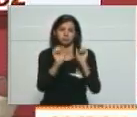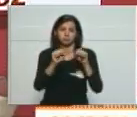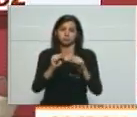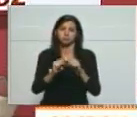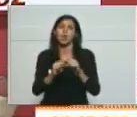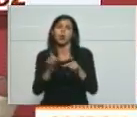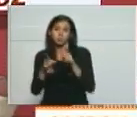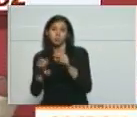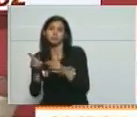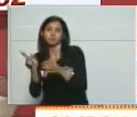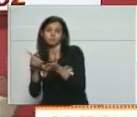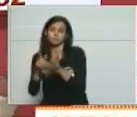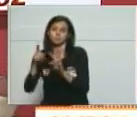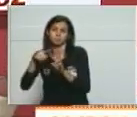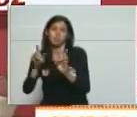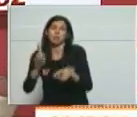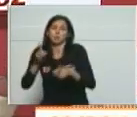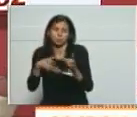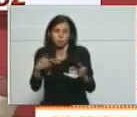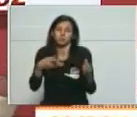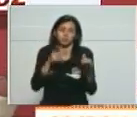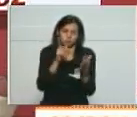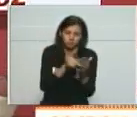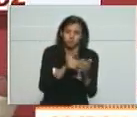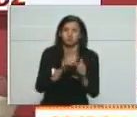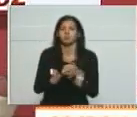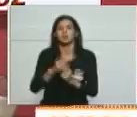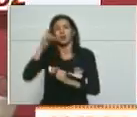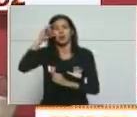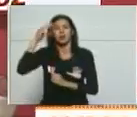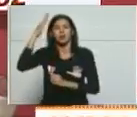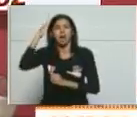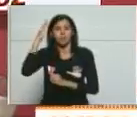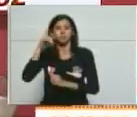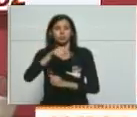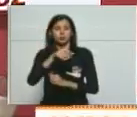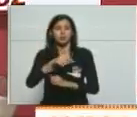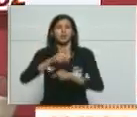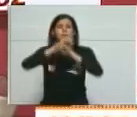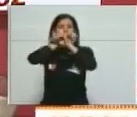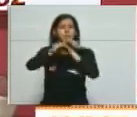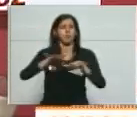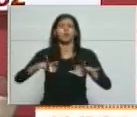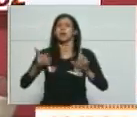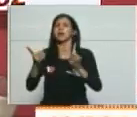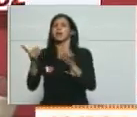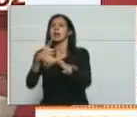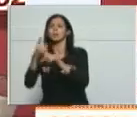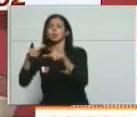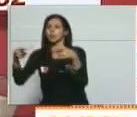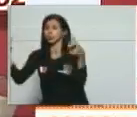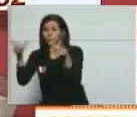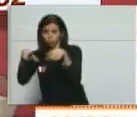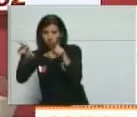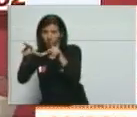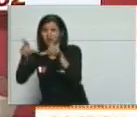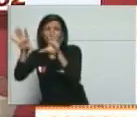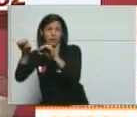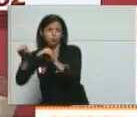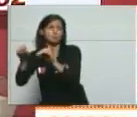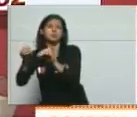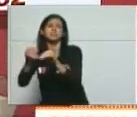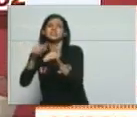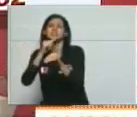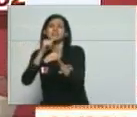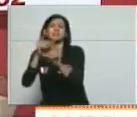Resulta curioso que Henry Ramos, cual jefe de comunicaciones, fuese quien informara al país sobre el cambio de locación de la rueda de prensa que ofrecería la fiscal.